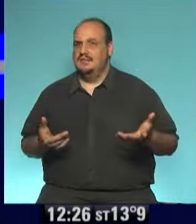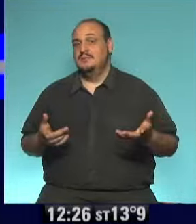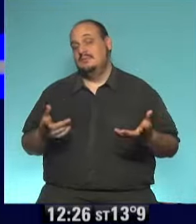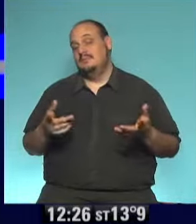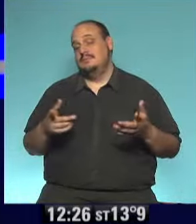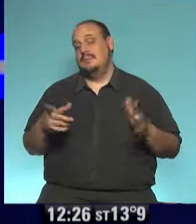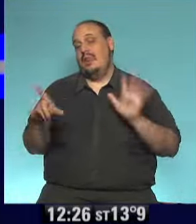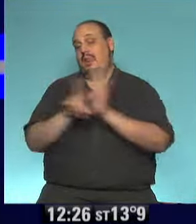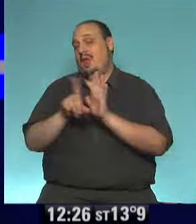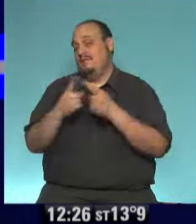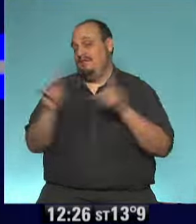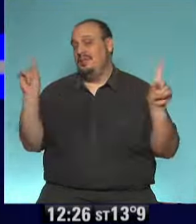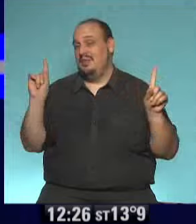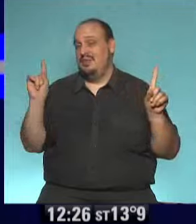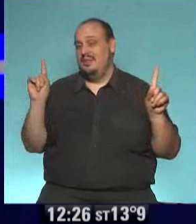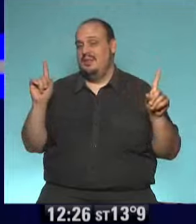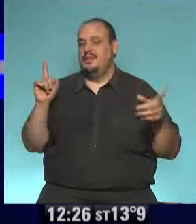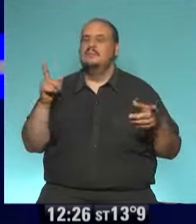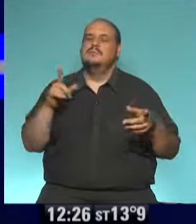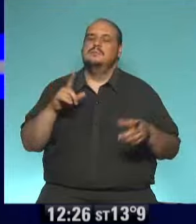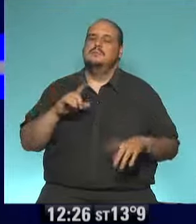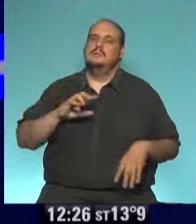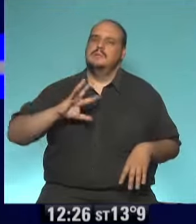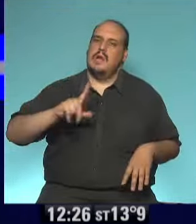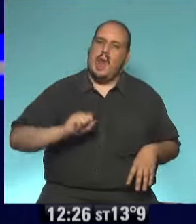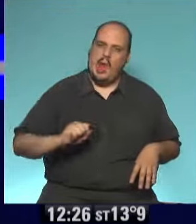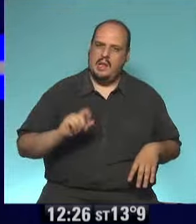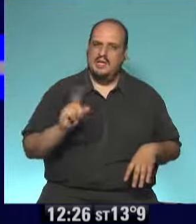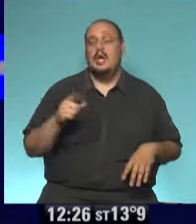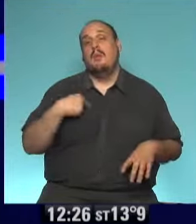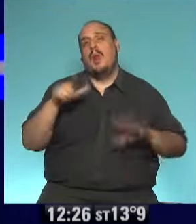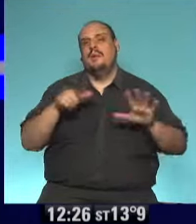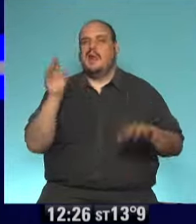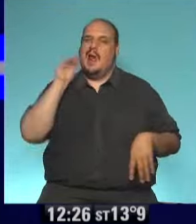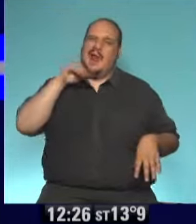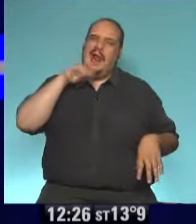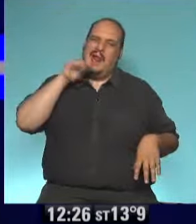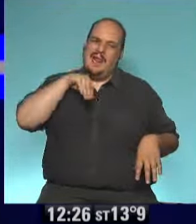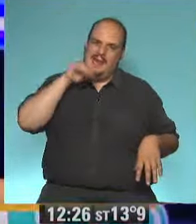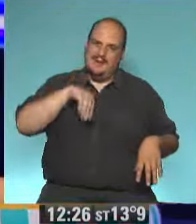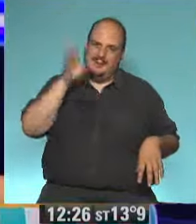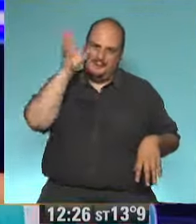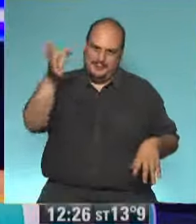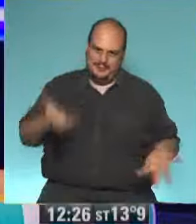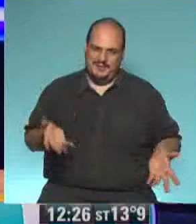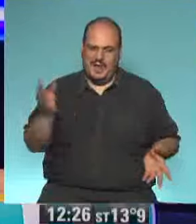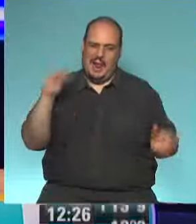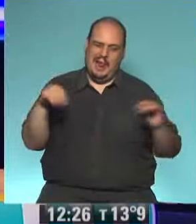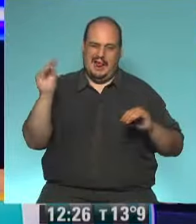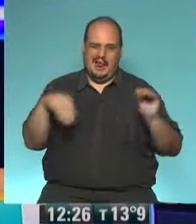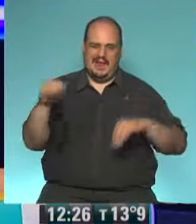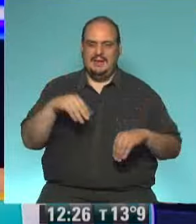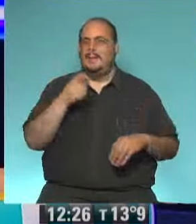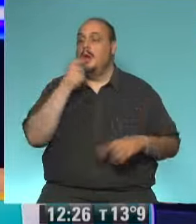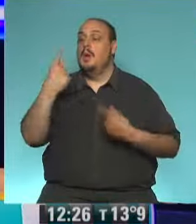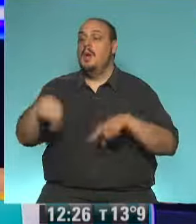otras y muchas veces, no digo que no se engañan, pero por ahí exageran, ¿no es cierto? Sí. Exageran, Caro, vos que estuviste, la calidad